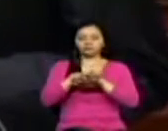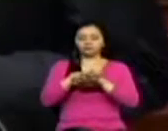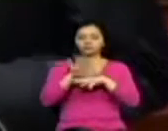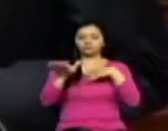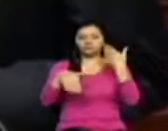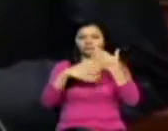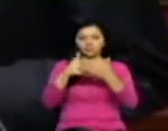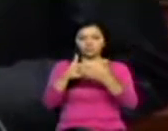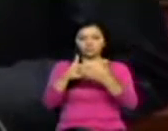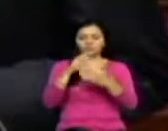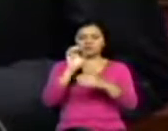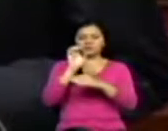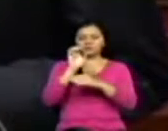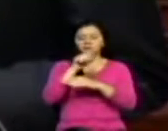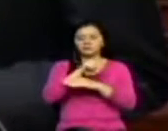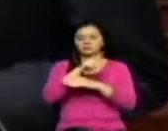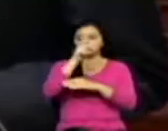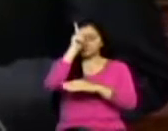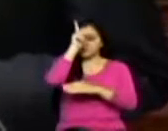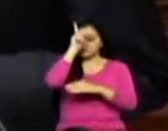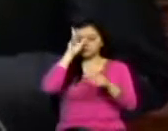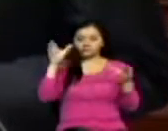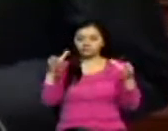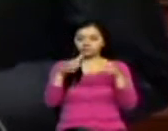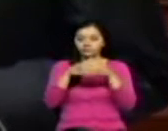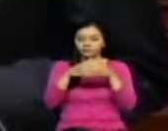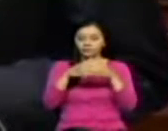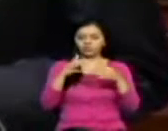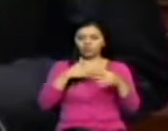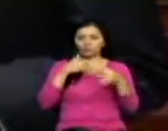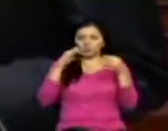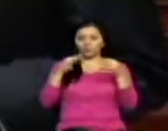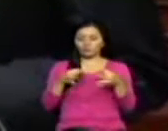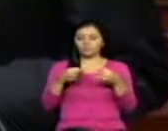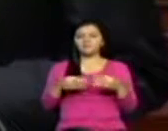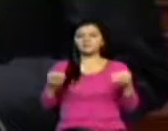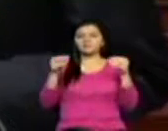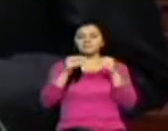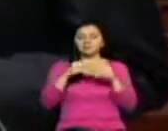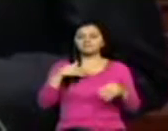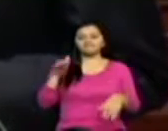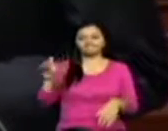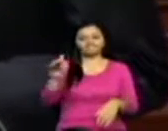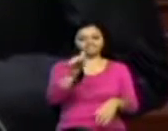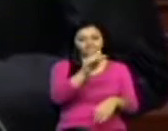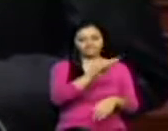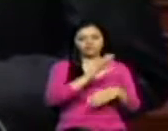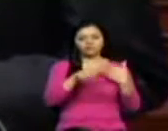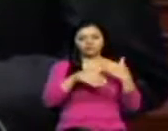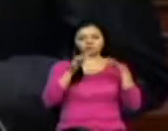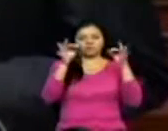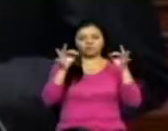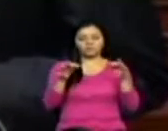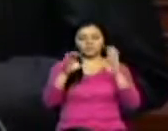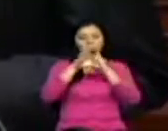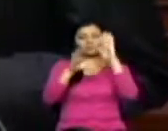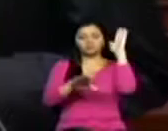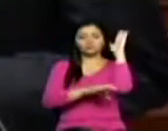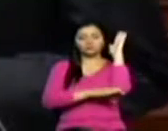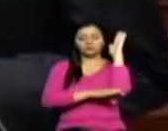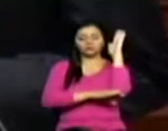República, que cumpliré y haré cumplir la Constitución política y las leyes del